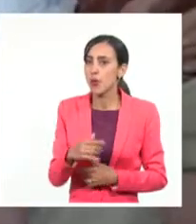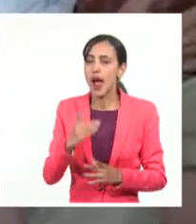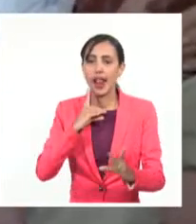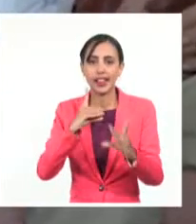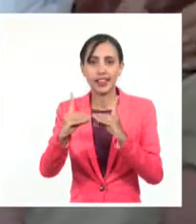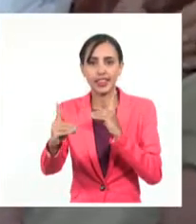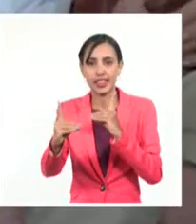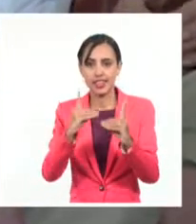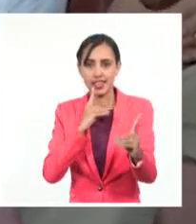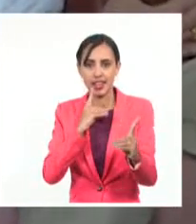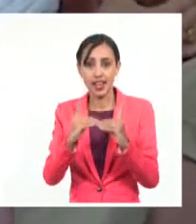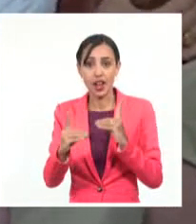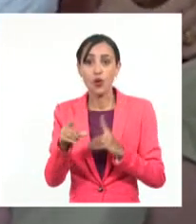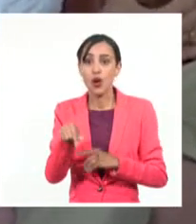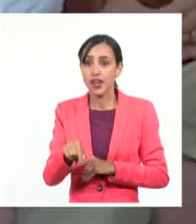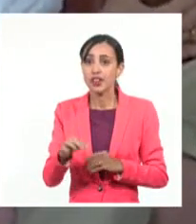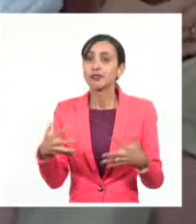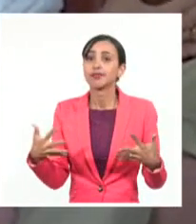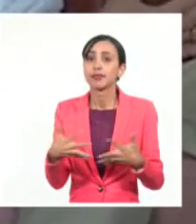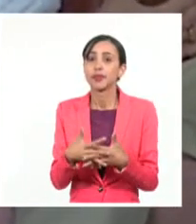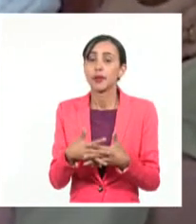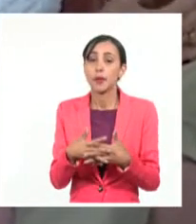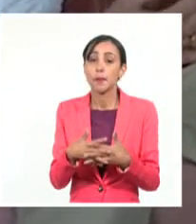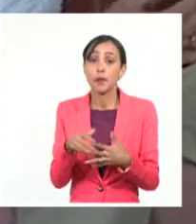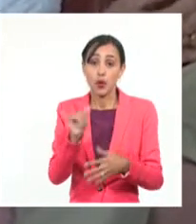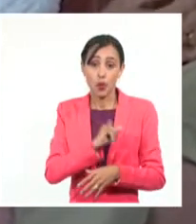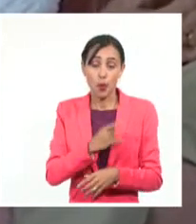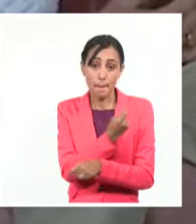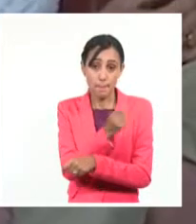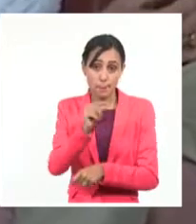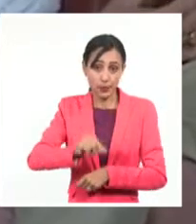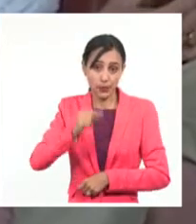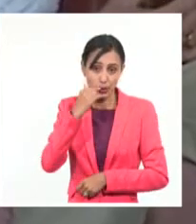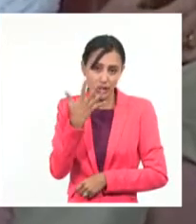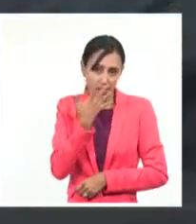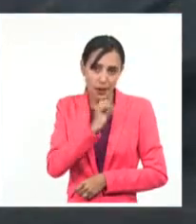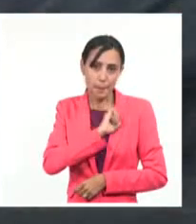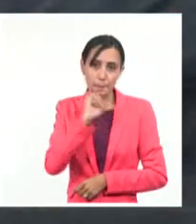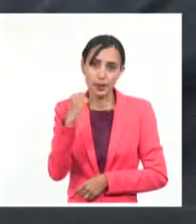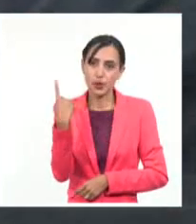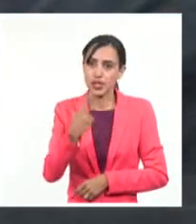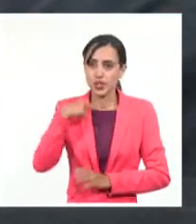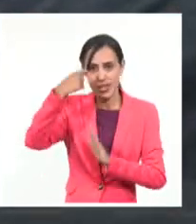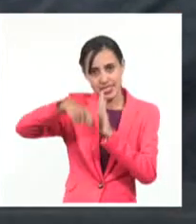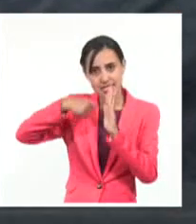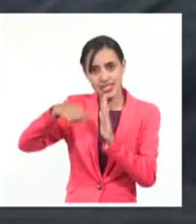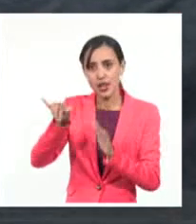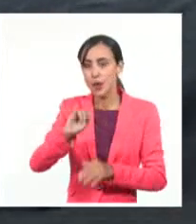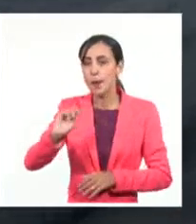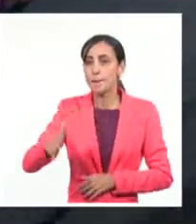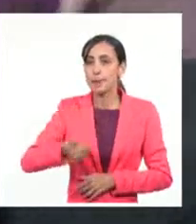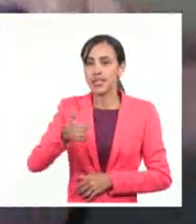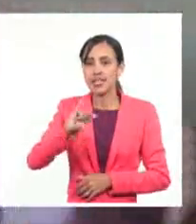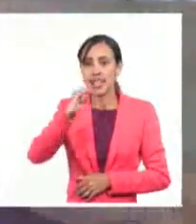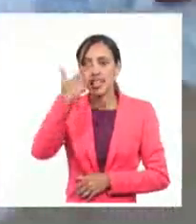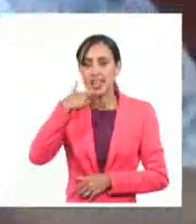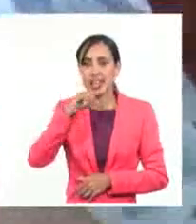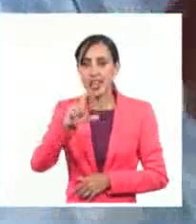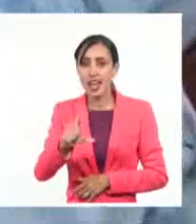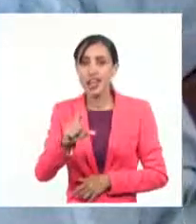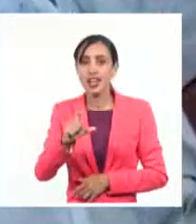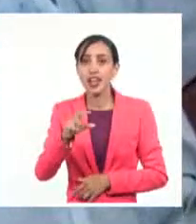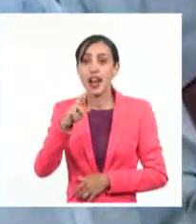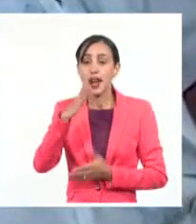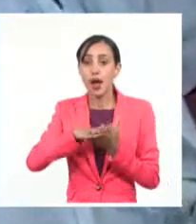diálogo al que también se unió el maestro Manuel Pérez paredes premio Nacional de cine el presidente del icai Ramón samada